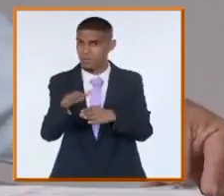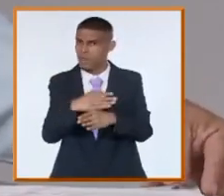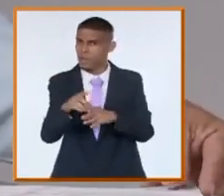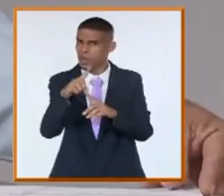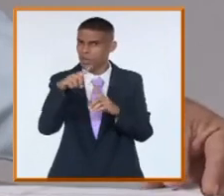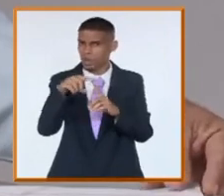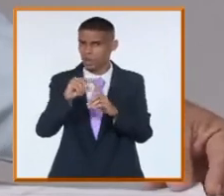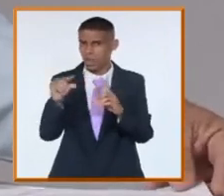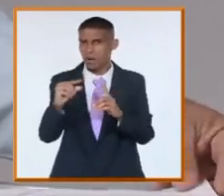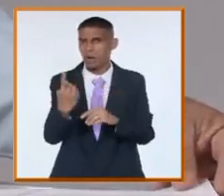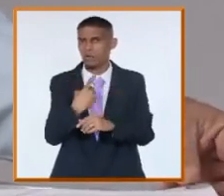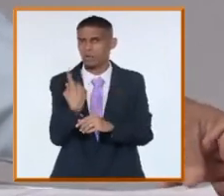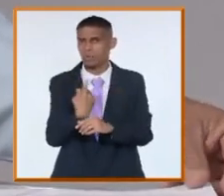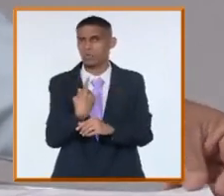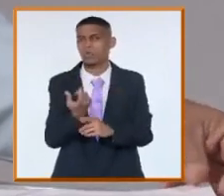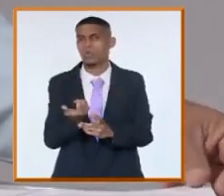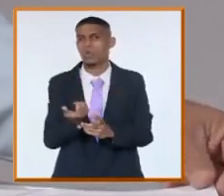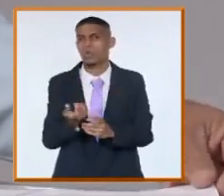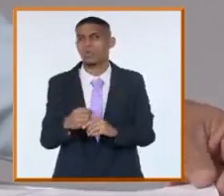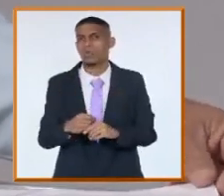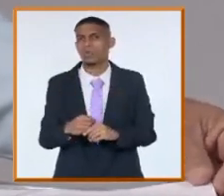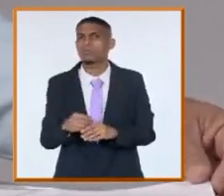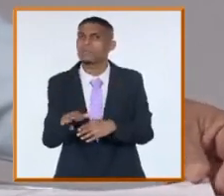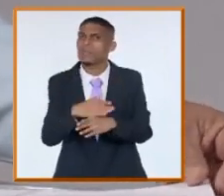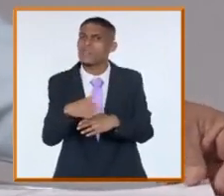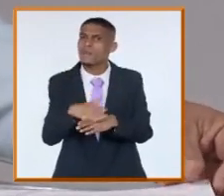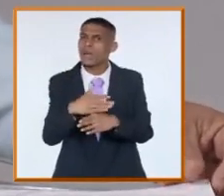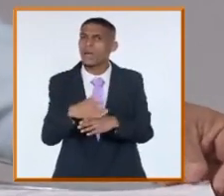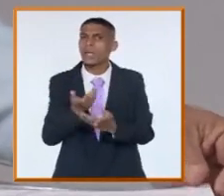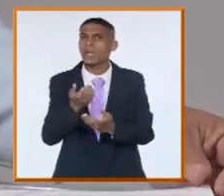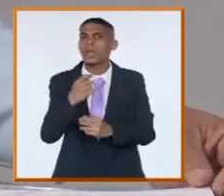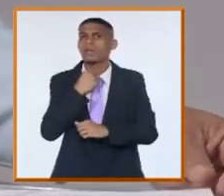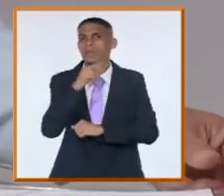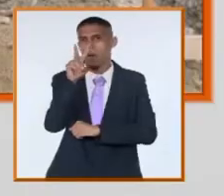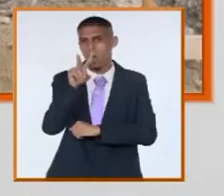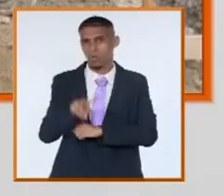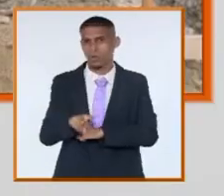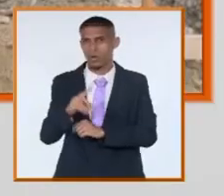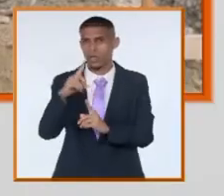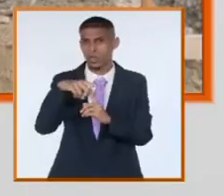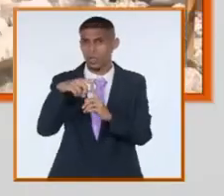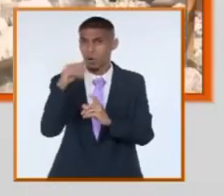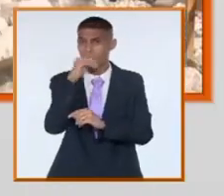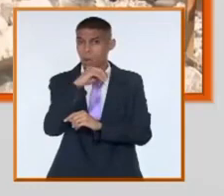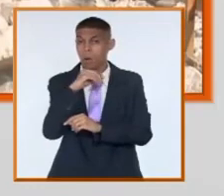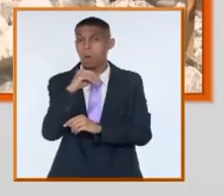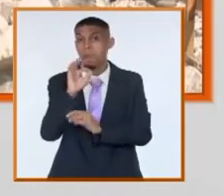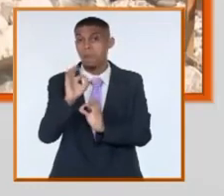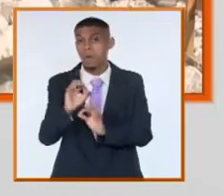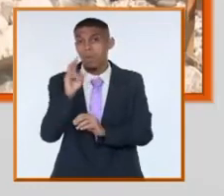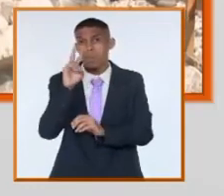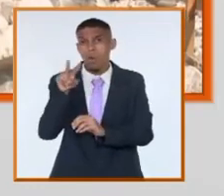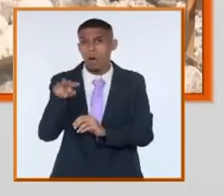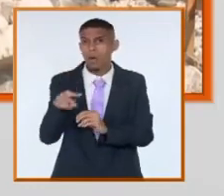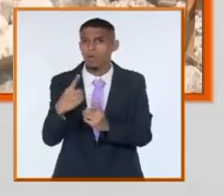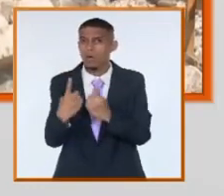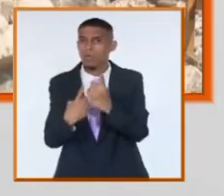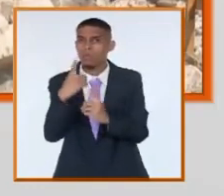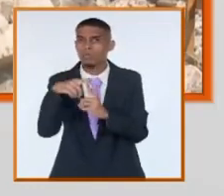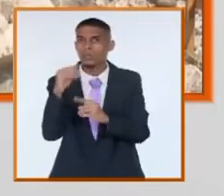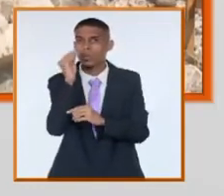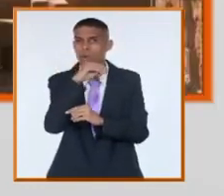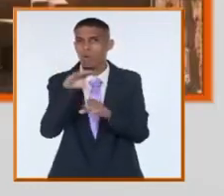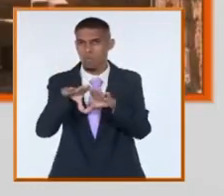hemos estado desarrollando últimamente tenemos varios observatorios tecnológicos para ir buscando las tecnologías mundiales